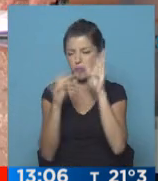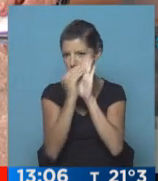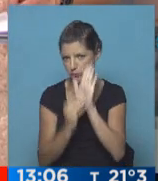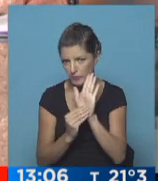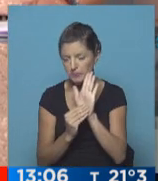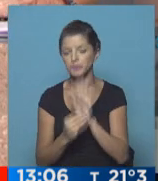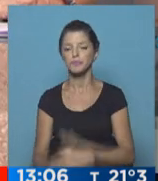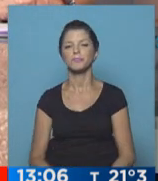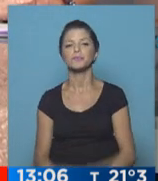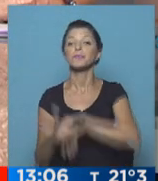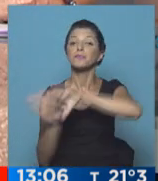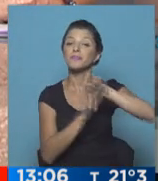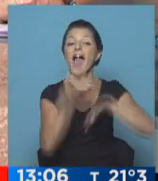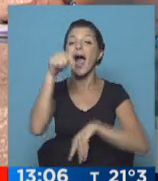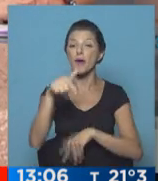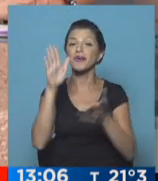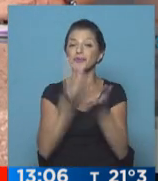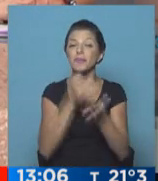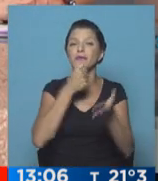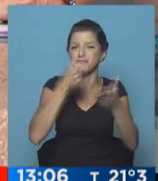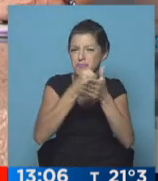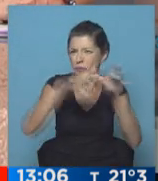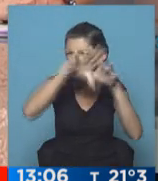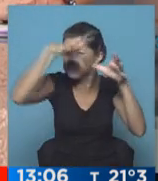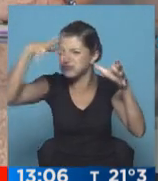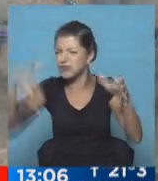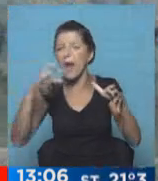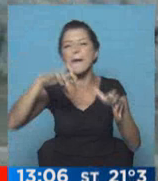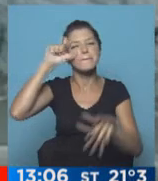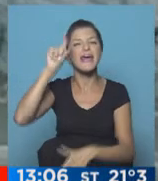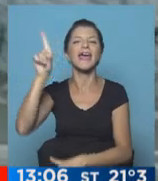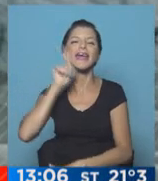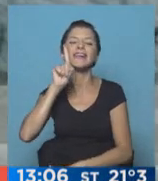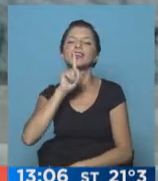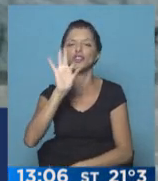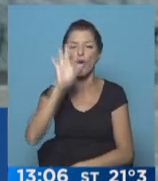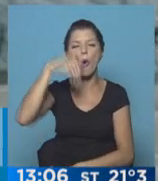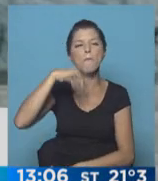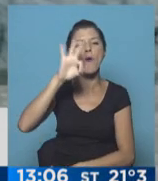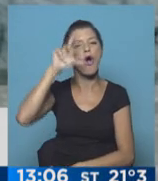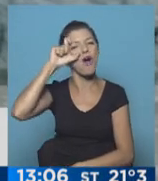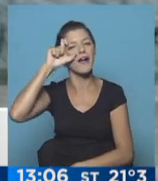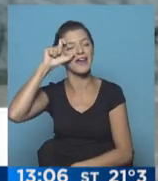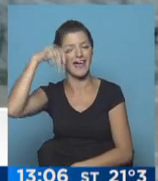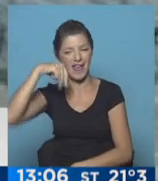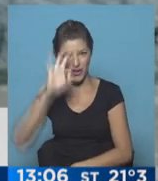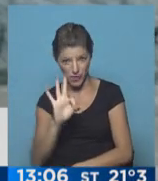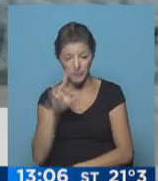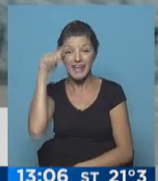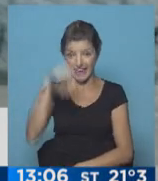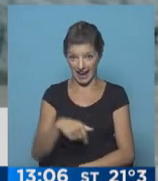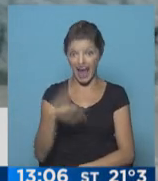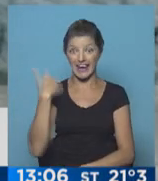Bueno, volvemos a ocuparnos del glaciar Perito Moreno, de este espectáculo único que se siguió con mucha atención en nuestro país y